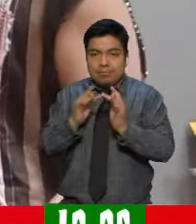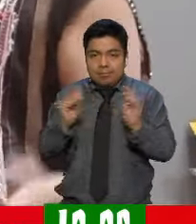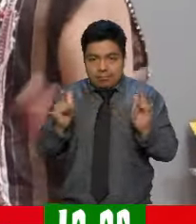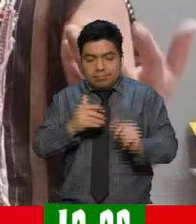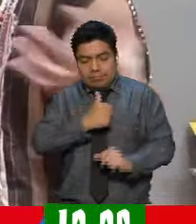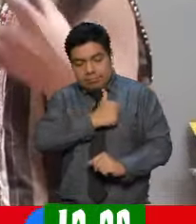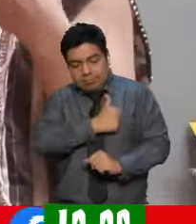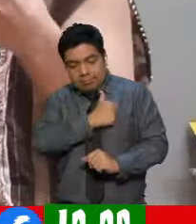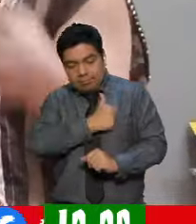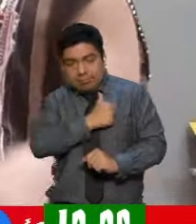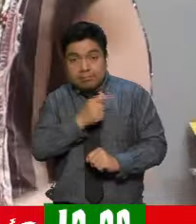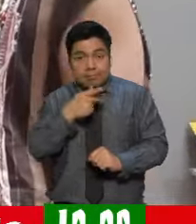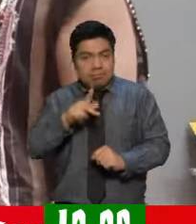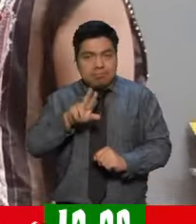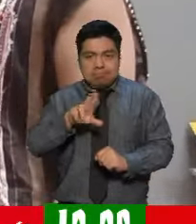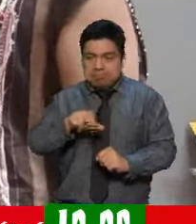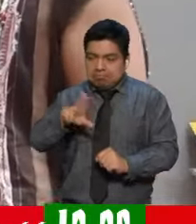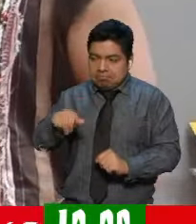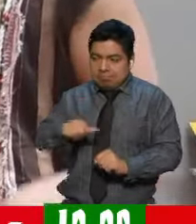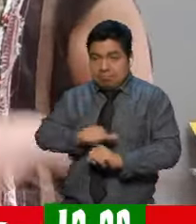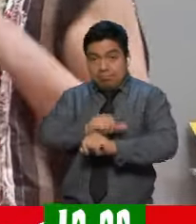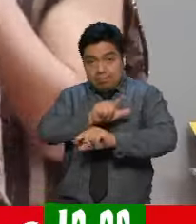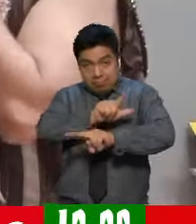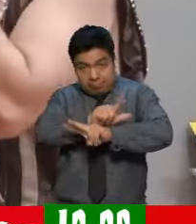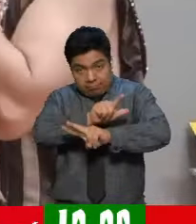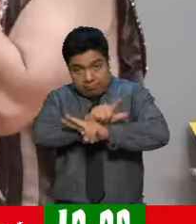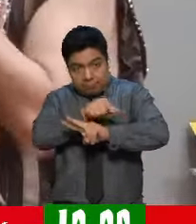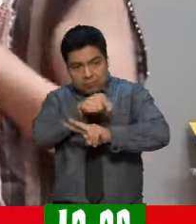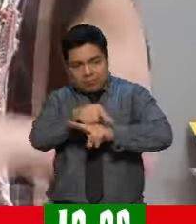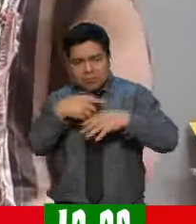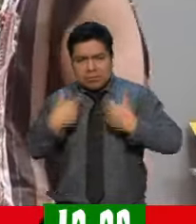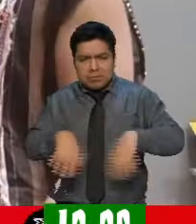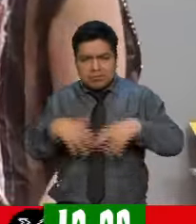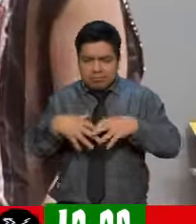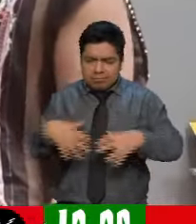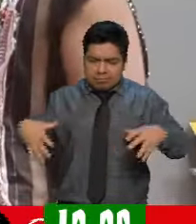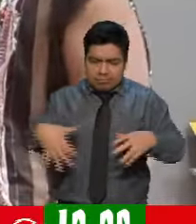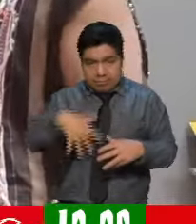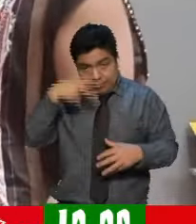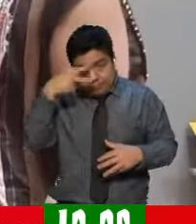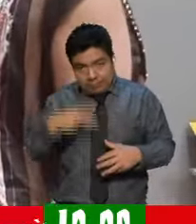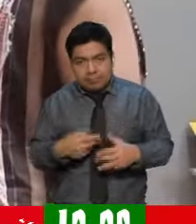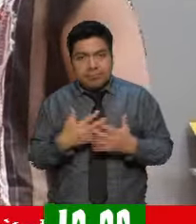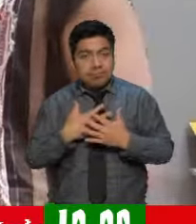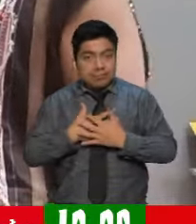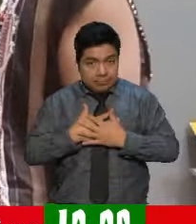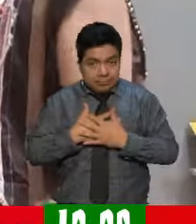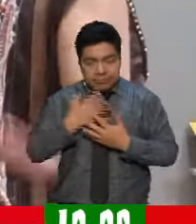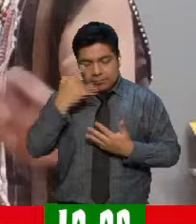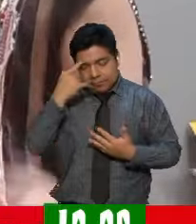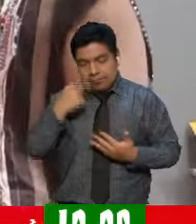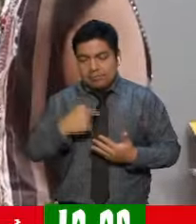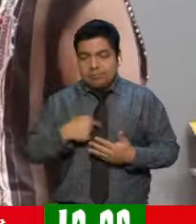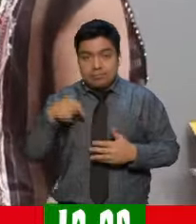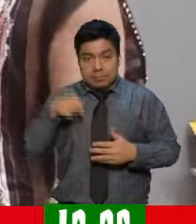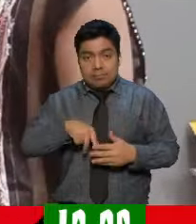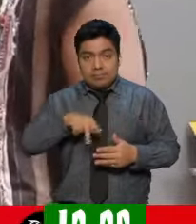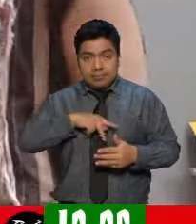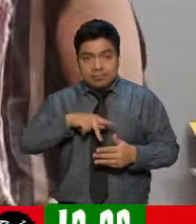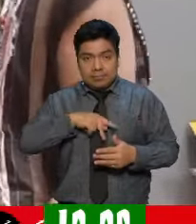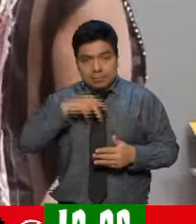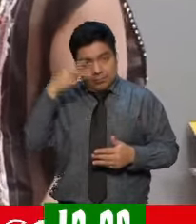Canadá, pero no habíamos tenido como ese chance de estar en un festival así de grande acá en México, ¿no? Y pues para mí, hacerlo en mi país